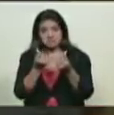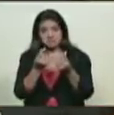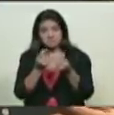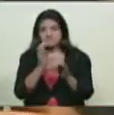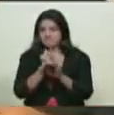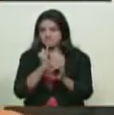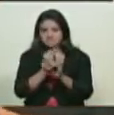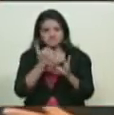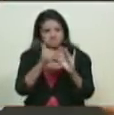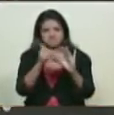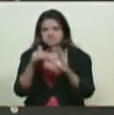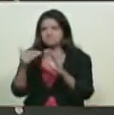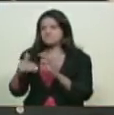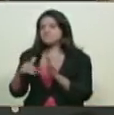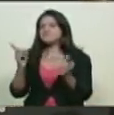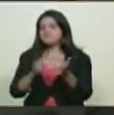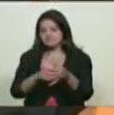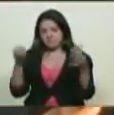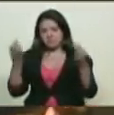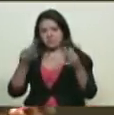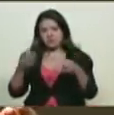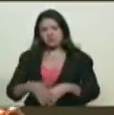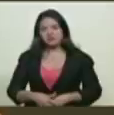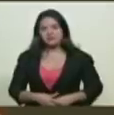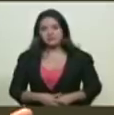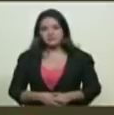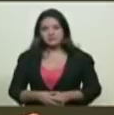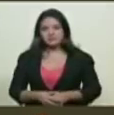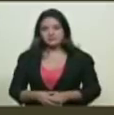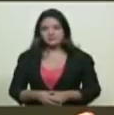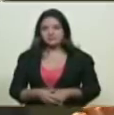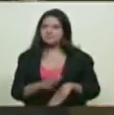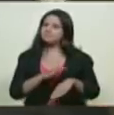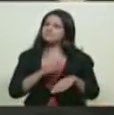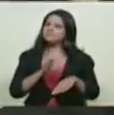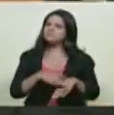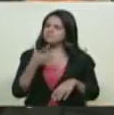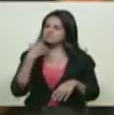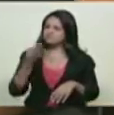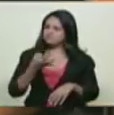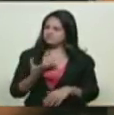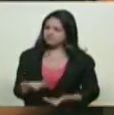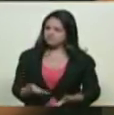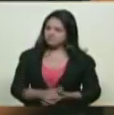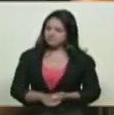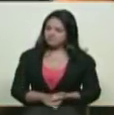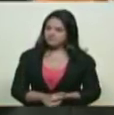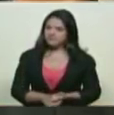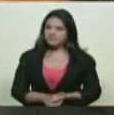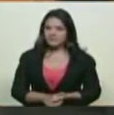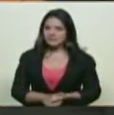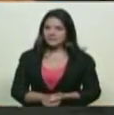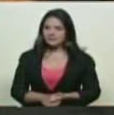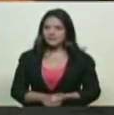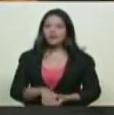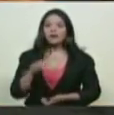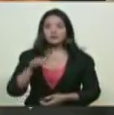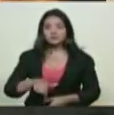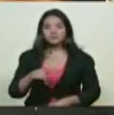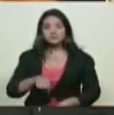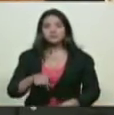los cristos monedas en una gran realidad y ahora haga realidad porque seguramente acá tenemos